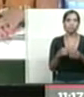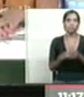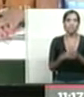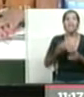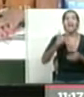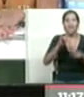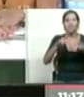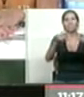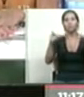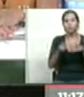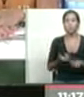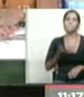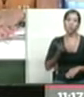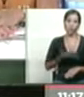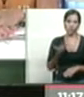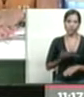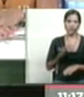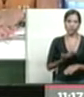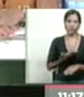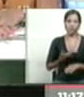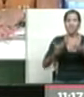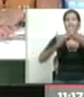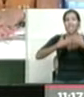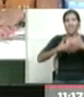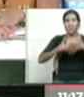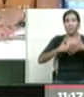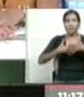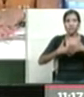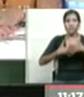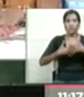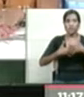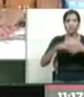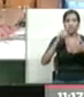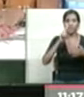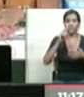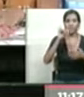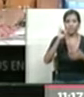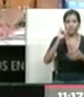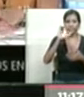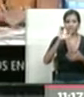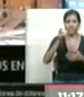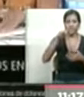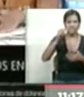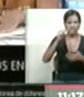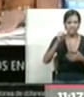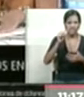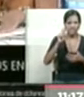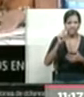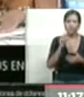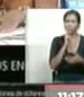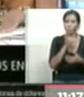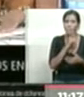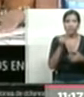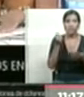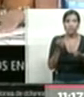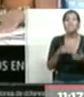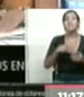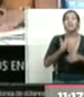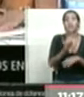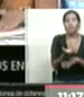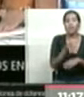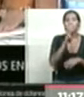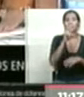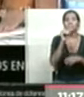situación importante. El empresario Richard Branson, creo que es que se llama, iba a dar 20 mil dólares a